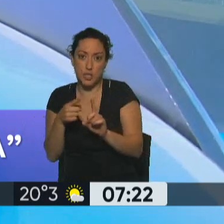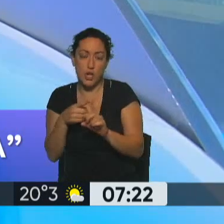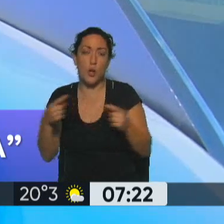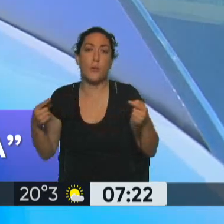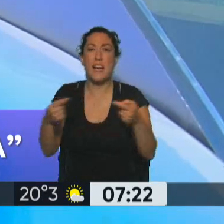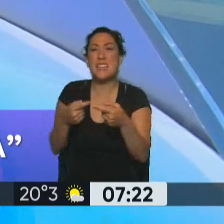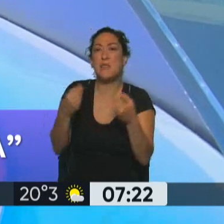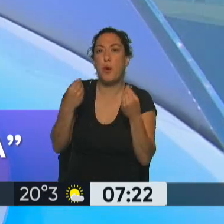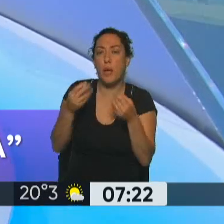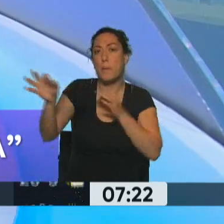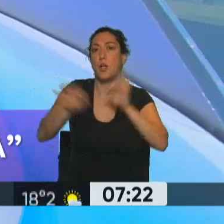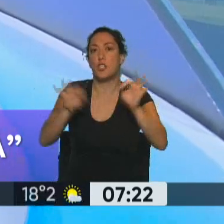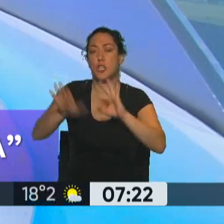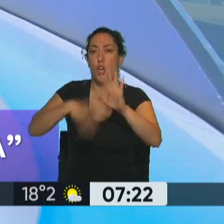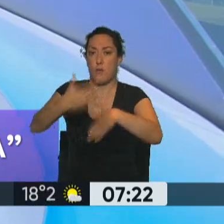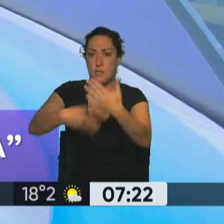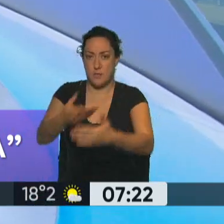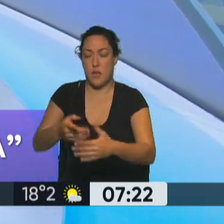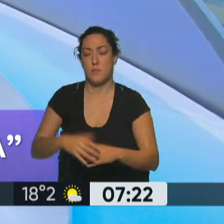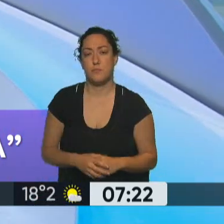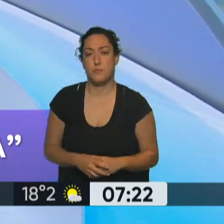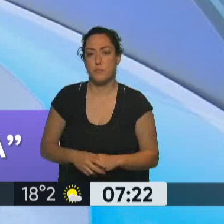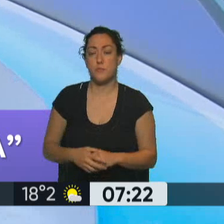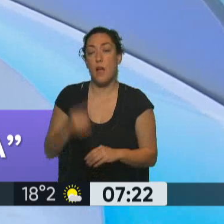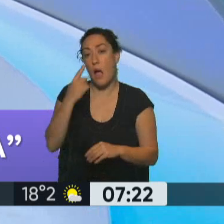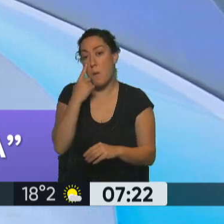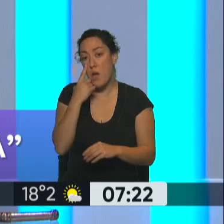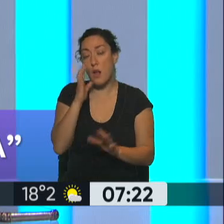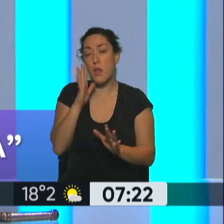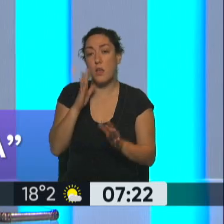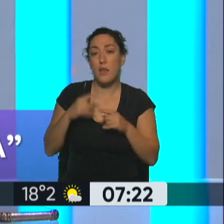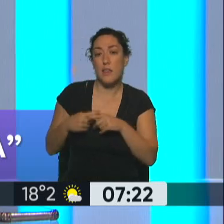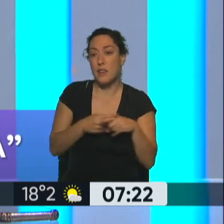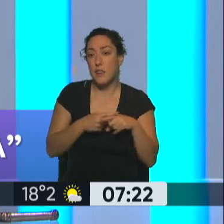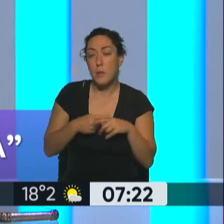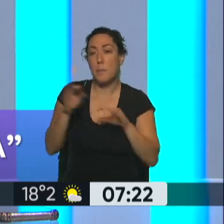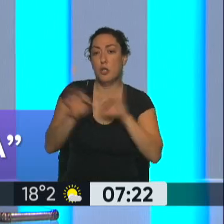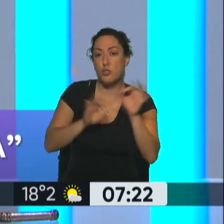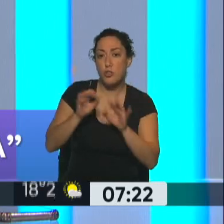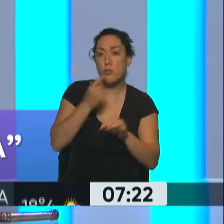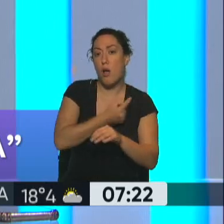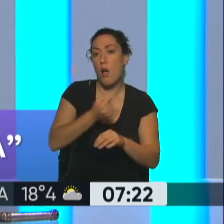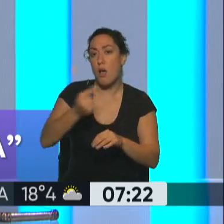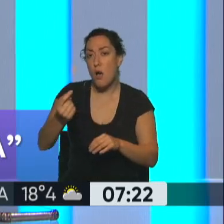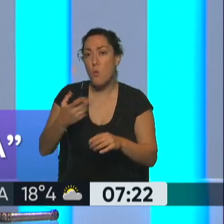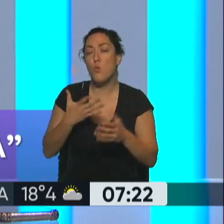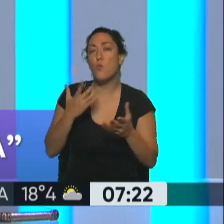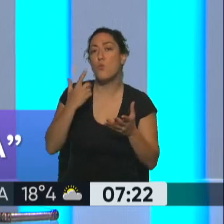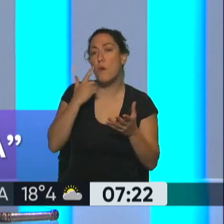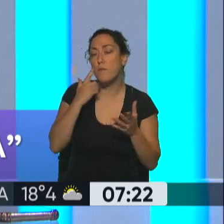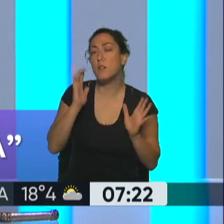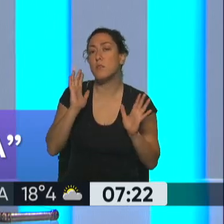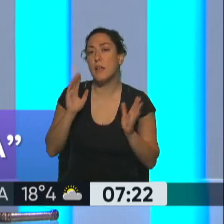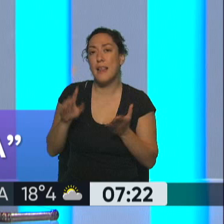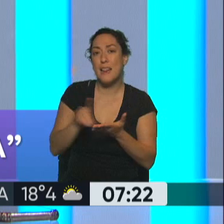avanzando con diferentes proyectos. Hay que ver cuál es, y seguramente en la discusión, proyecto por proyecto, sumarán a